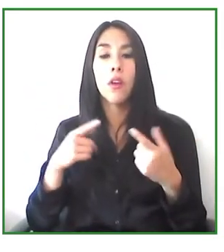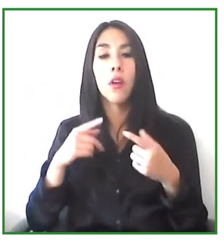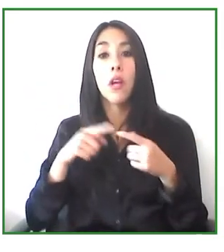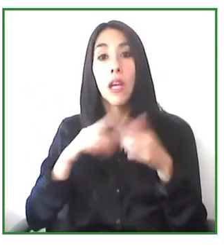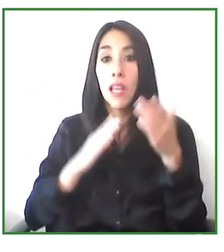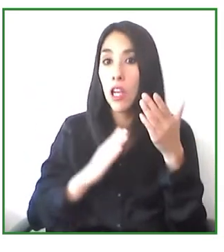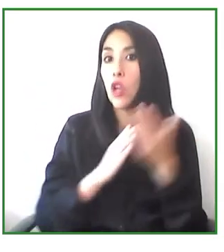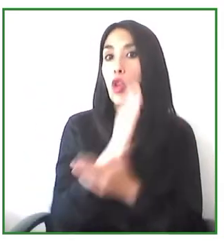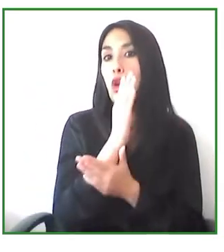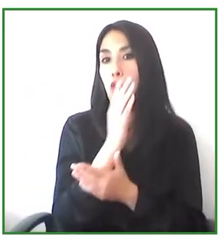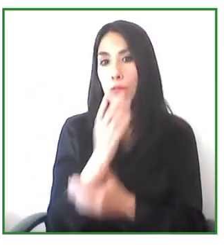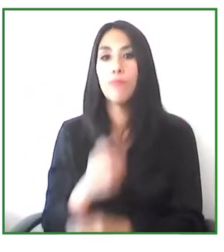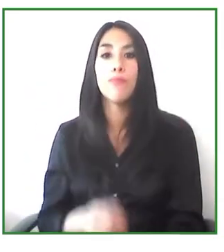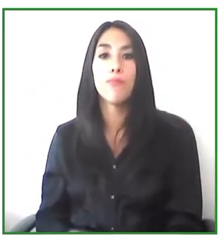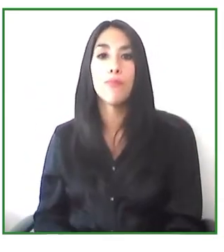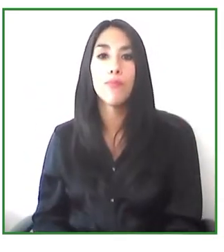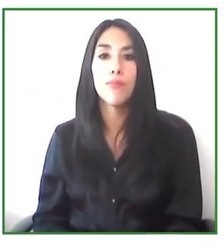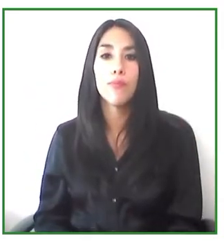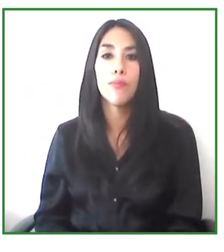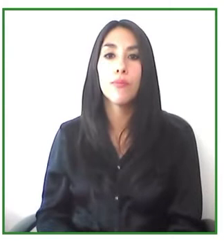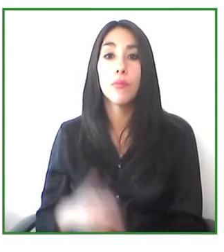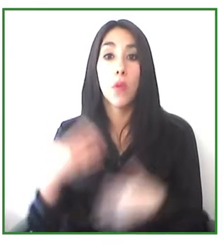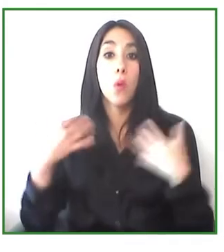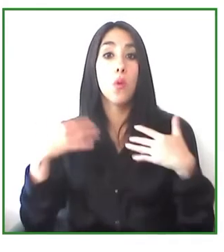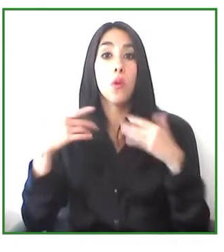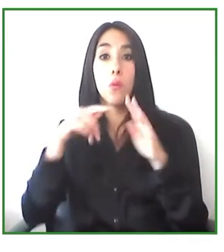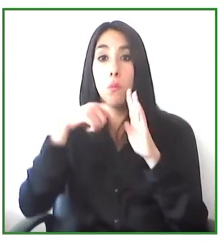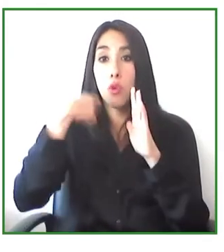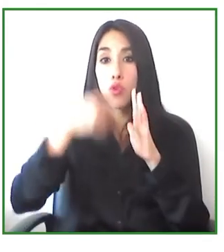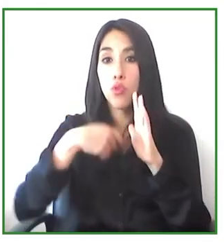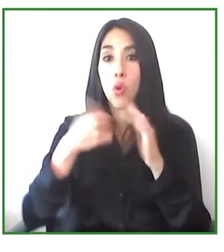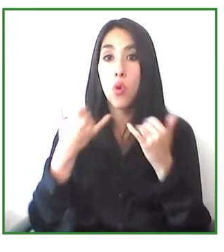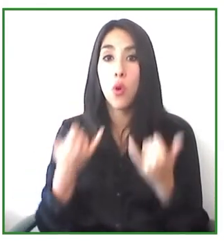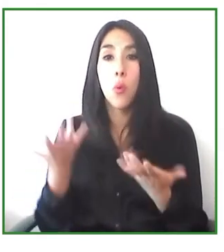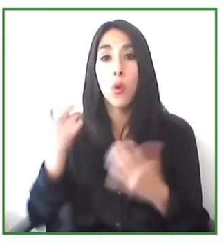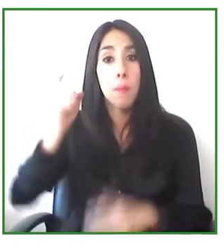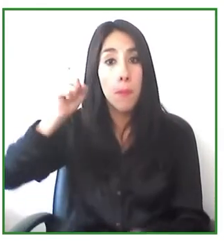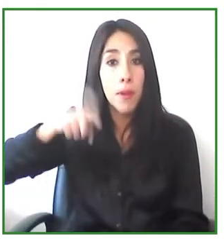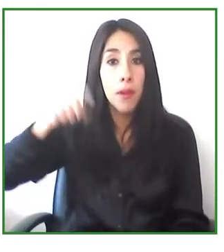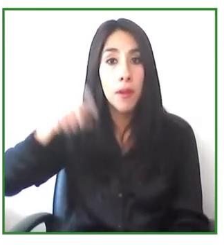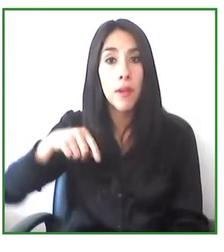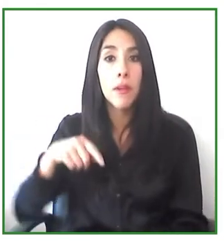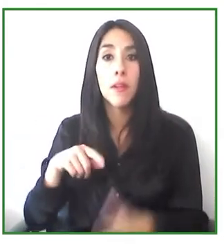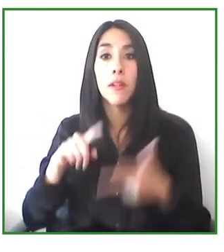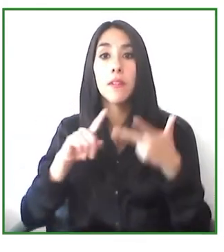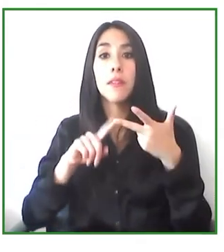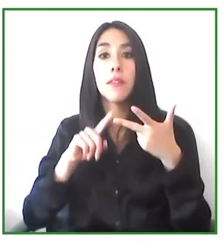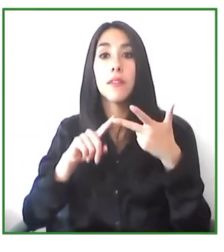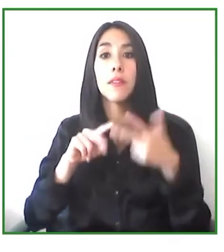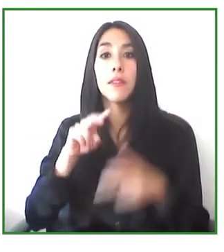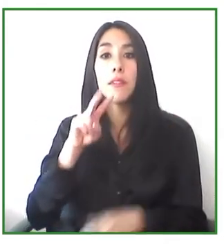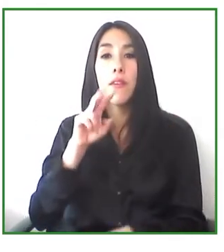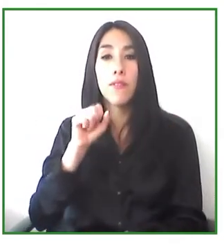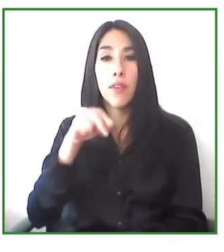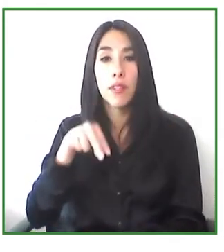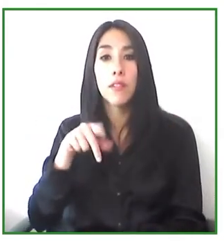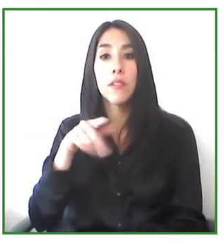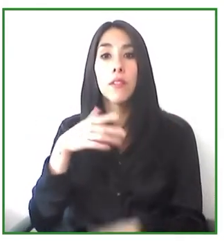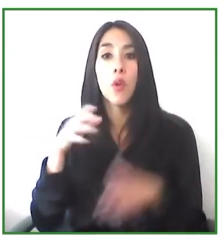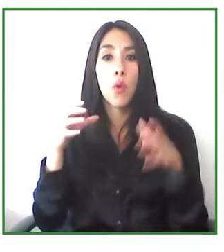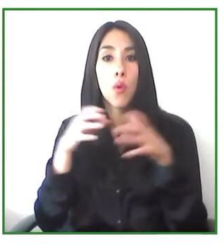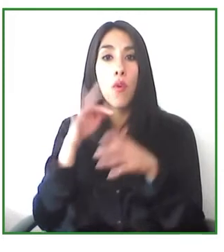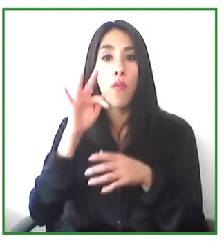sus necesidades. William Cuevas, representante de Fundación Luz y el proyecto Blind Me de Enable India, herramienta